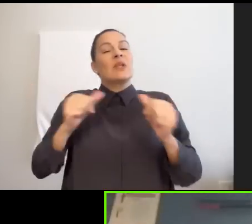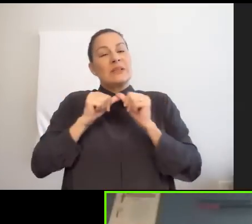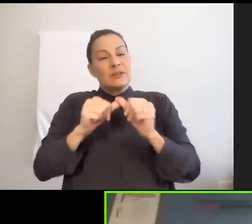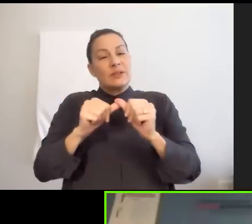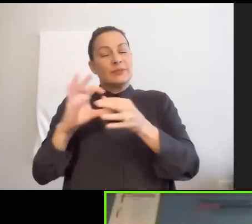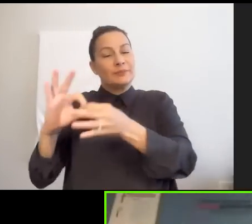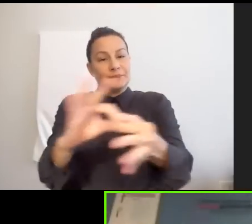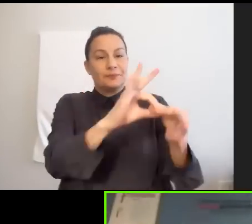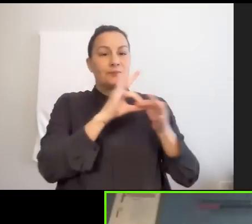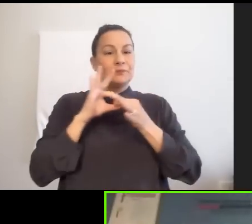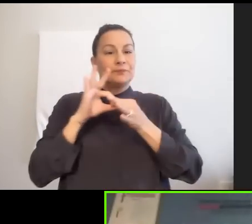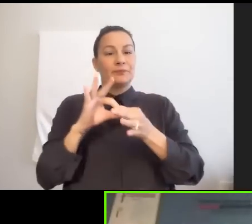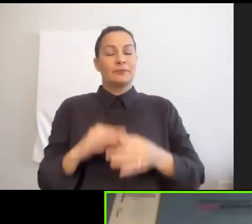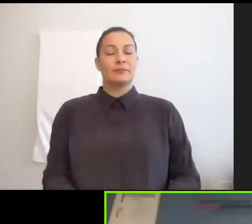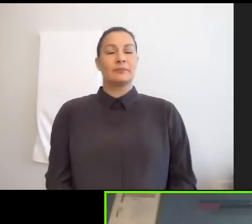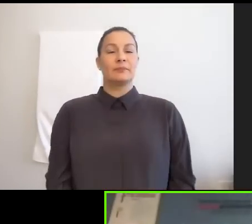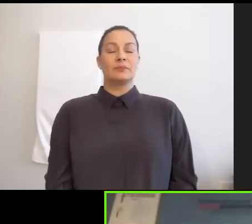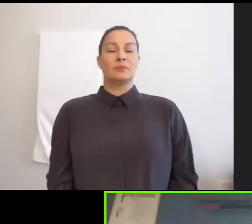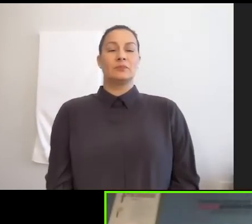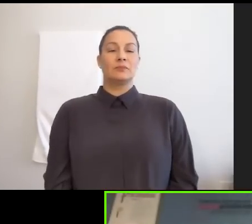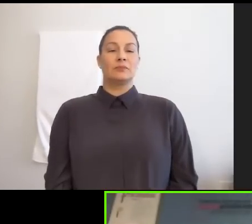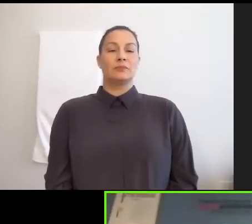saben, estamos viviendo una crisis